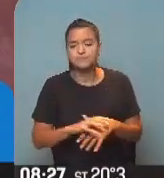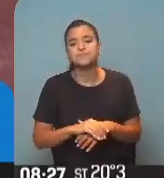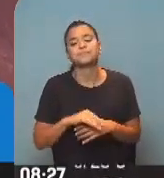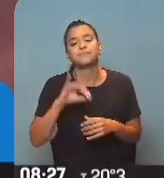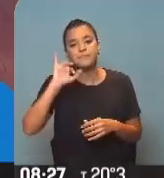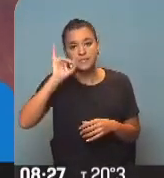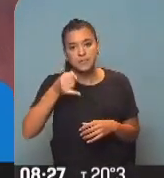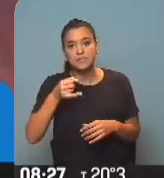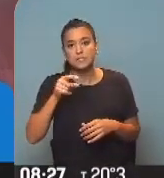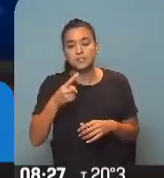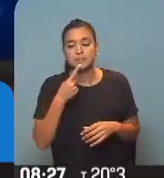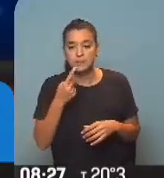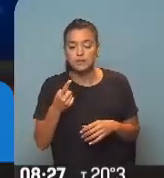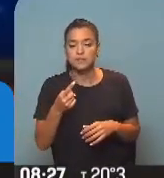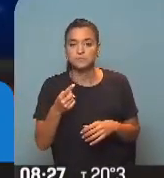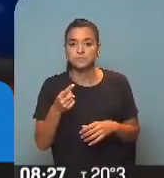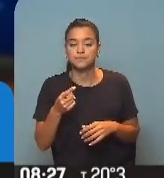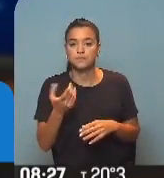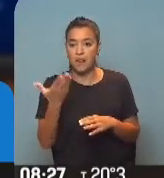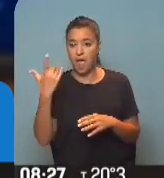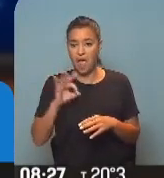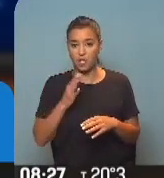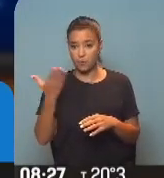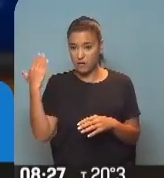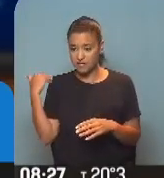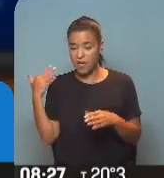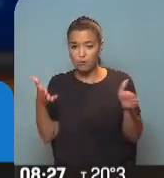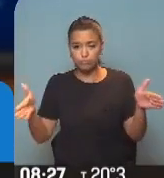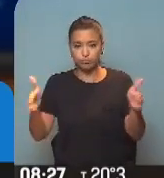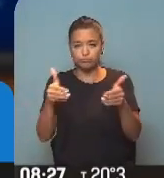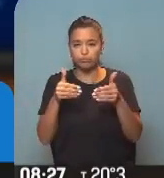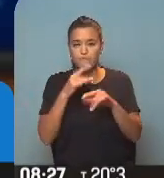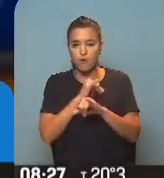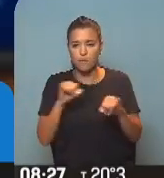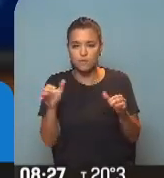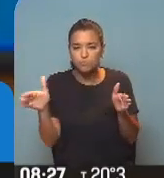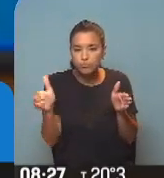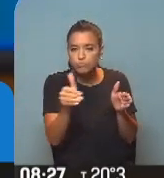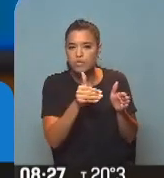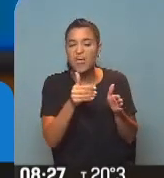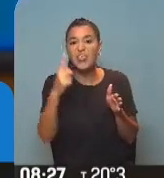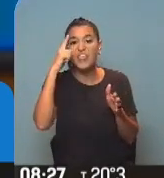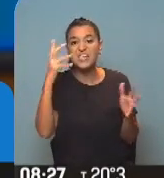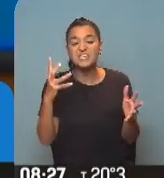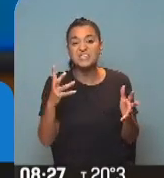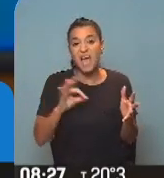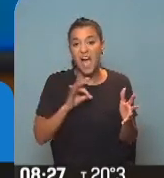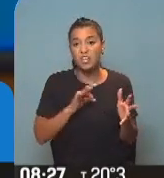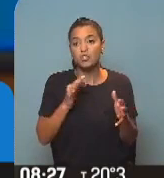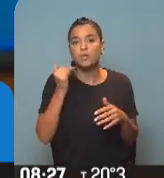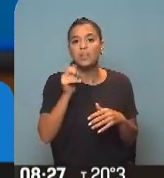partir de un relevamiento que efectuamos durante el año pasado y que determinó que en los últimos 10 años hubo 32